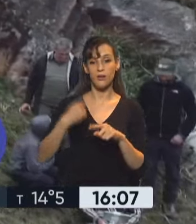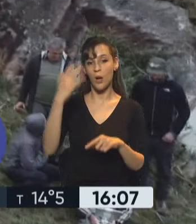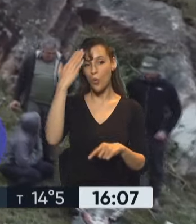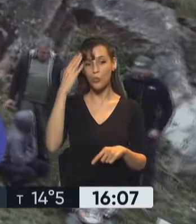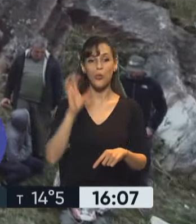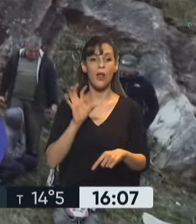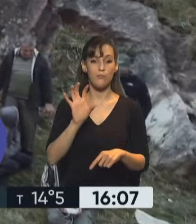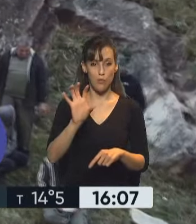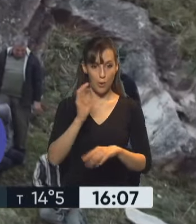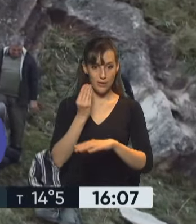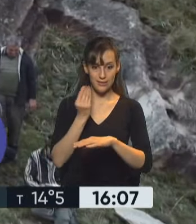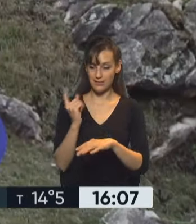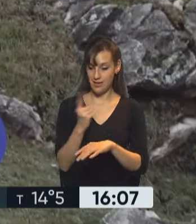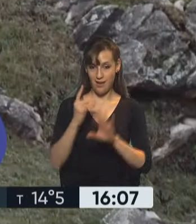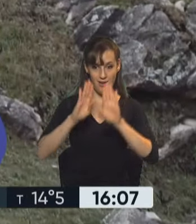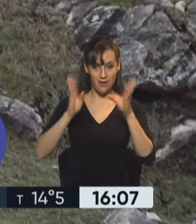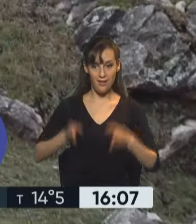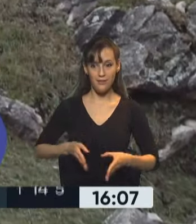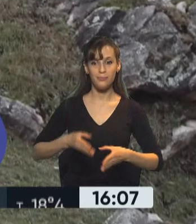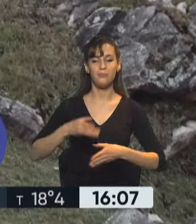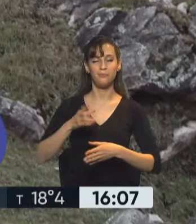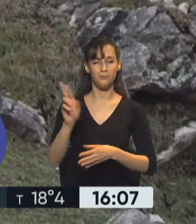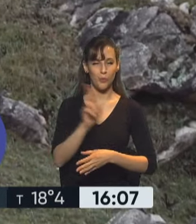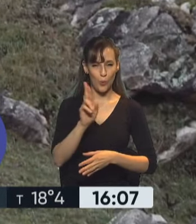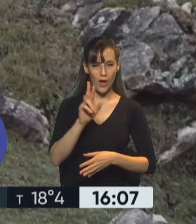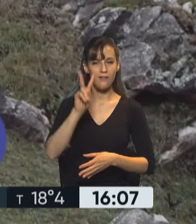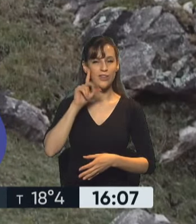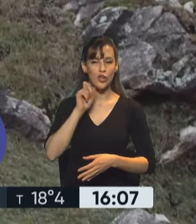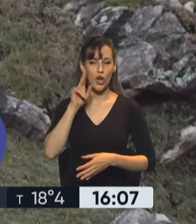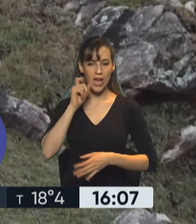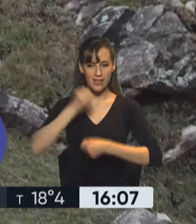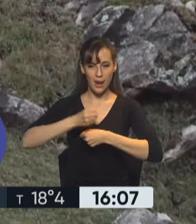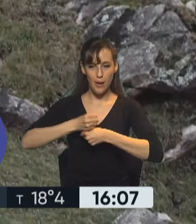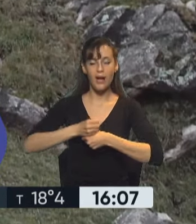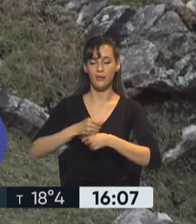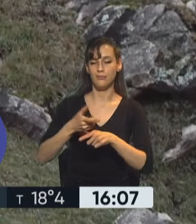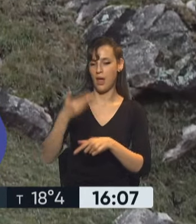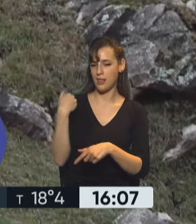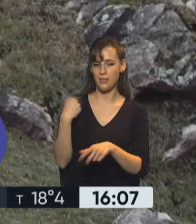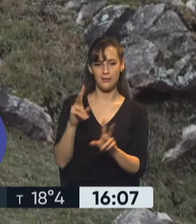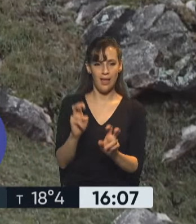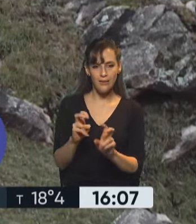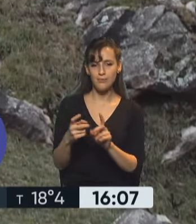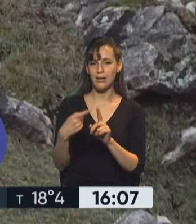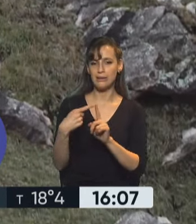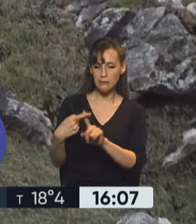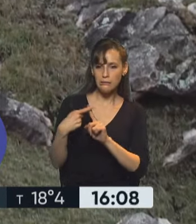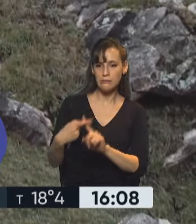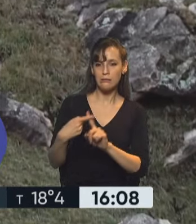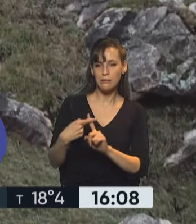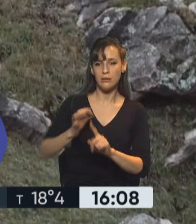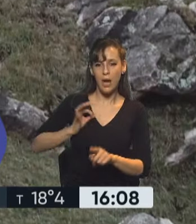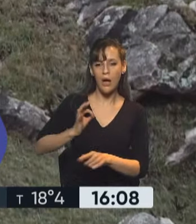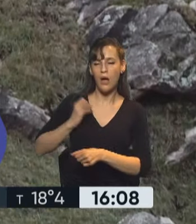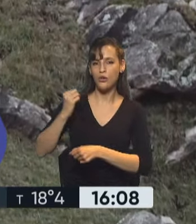provincia, donde está la subsecretaria Victoria Oneto, hemos trabajado con este tema, el tema venimos trabajando hace años, y la idea es